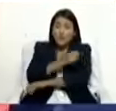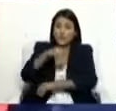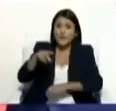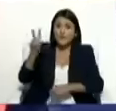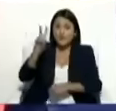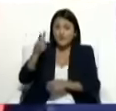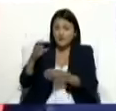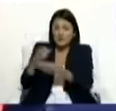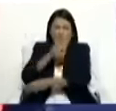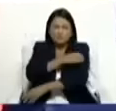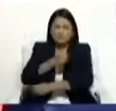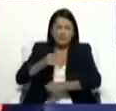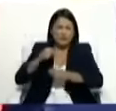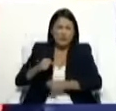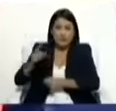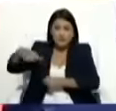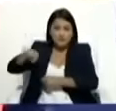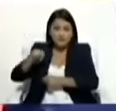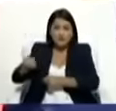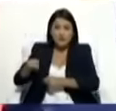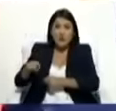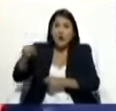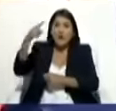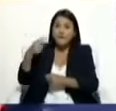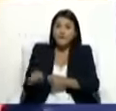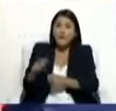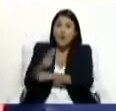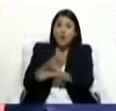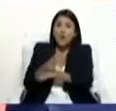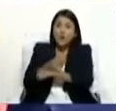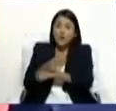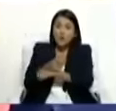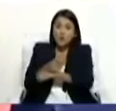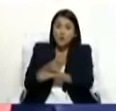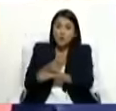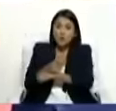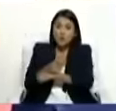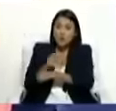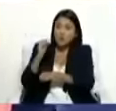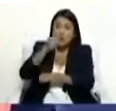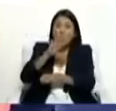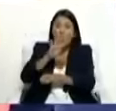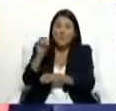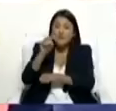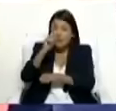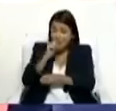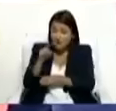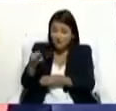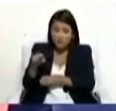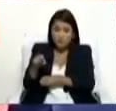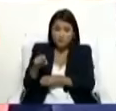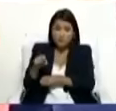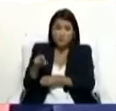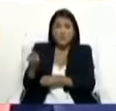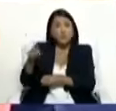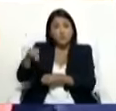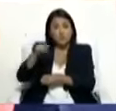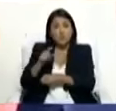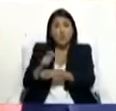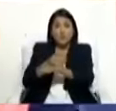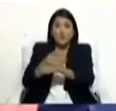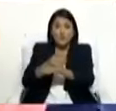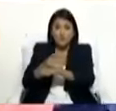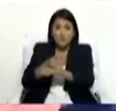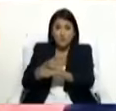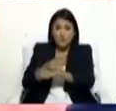la extrema derecha en Venezuela, tuvieron gobiernos. Fueron gobiernos durante 40 años e incluso sus gobiernos